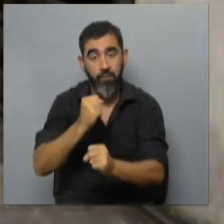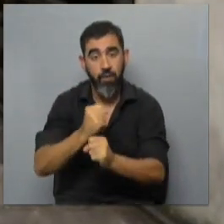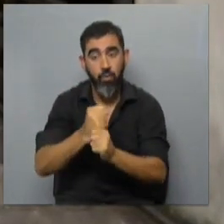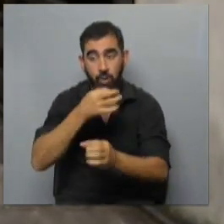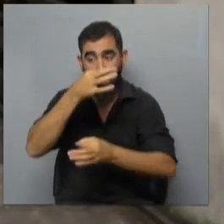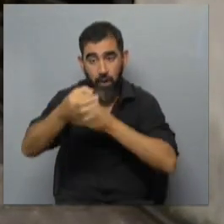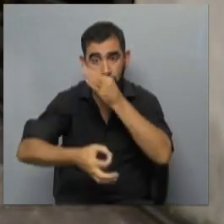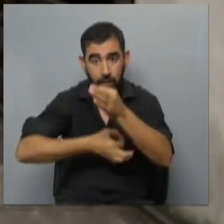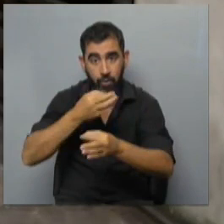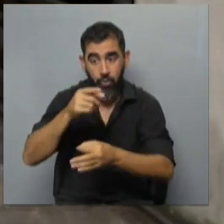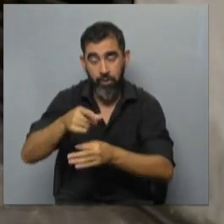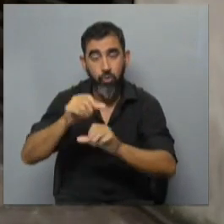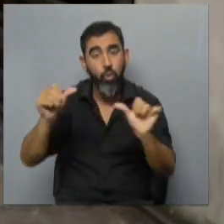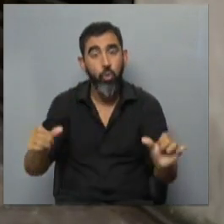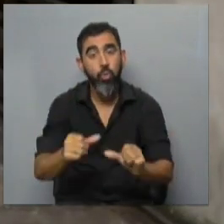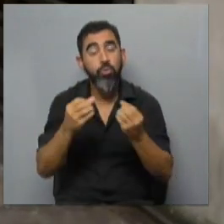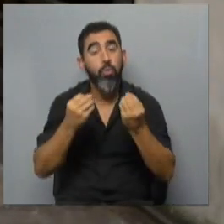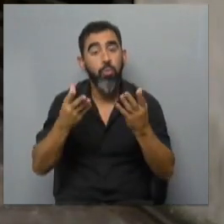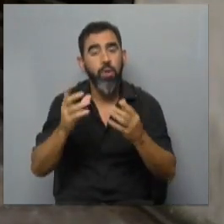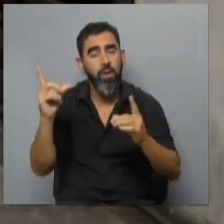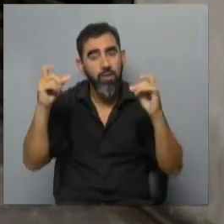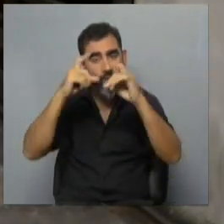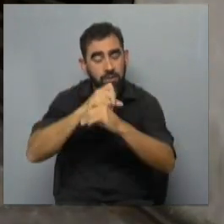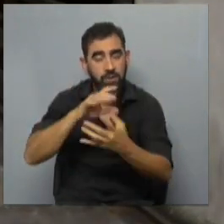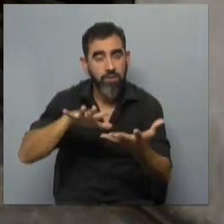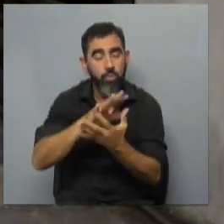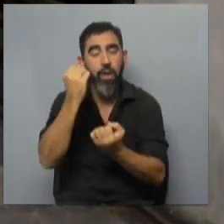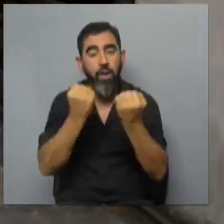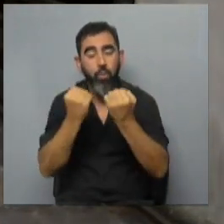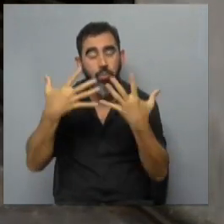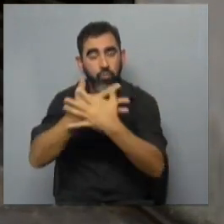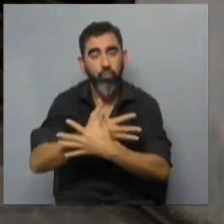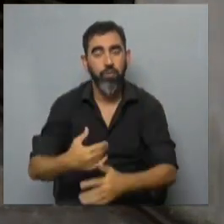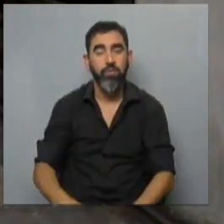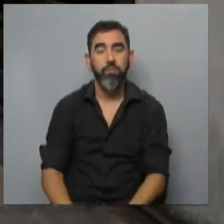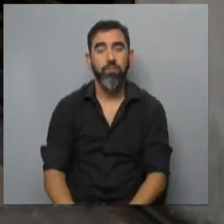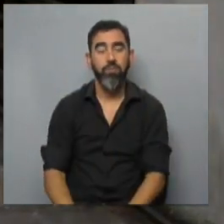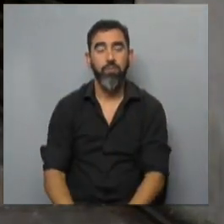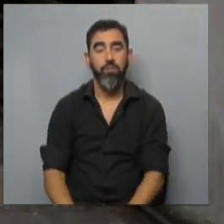explicó que este acto se debió a la difícil situación económica que está atravesando